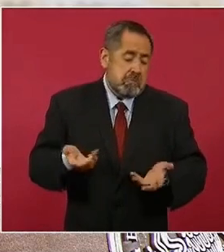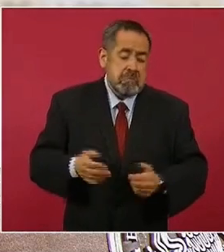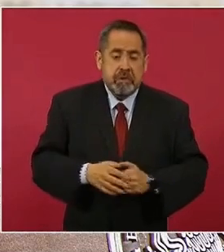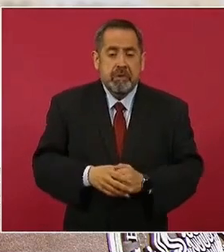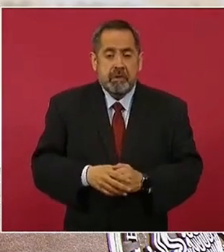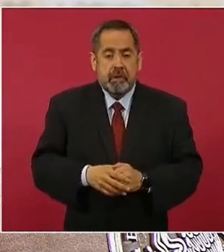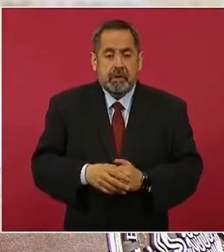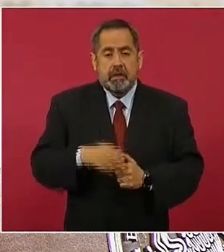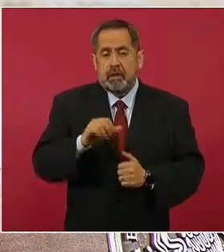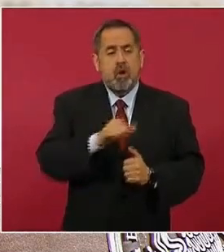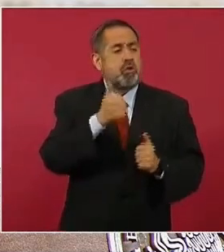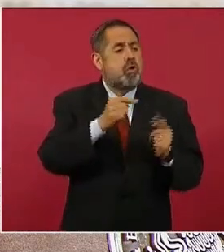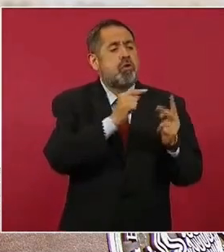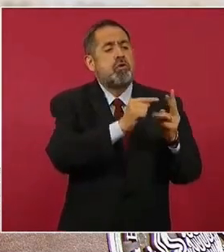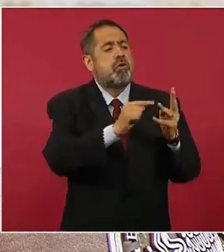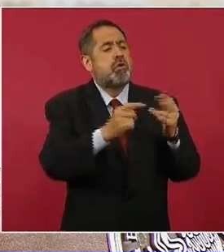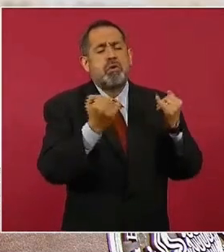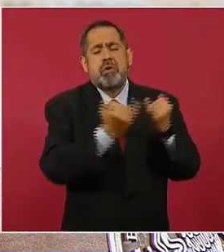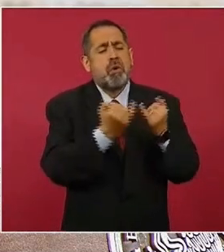y así otros.